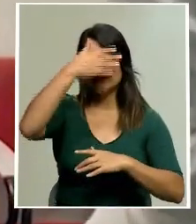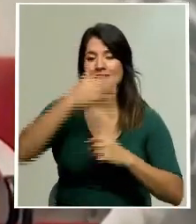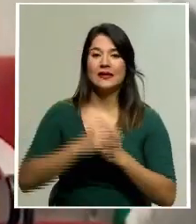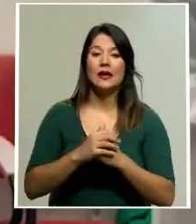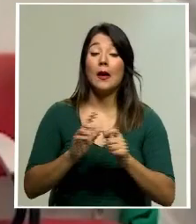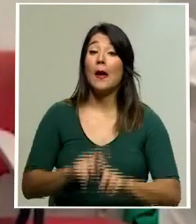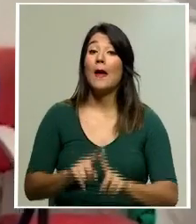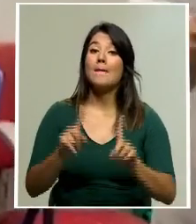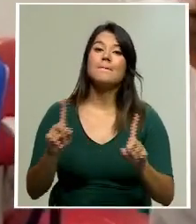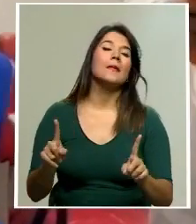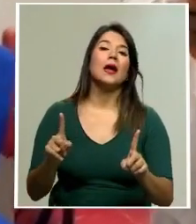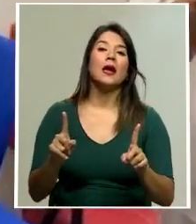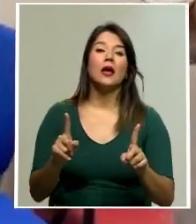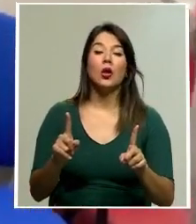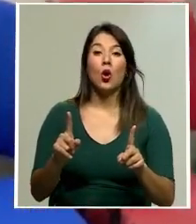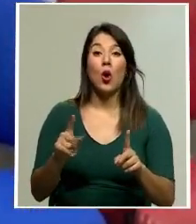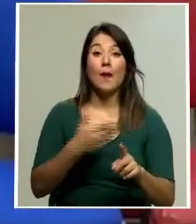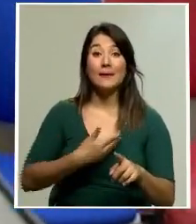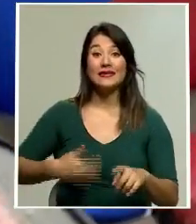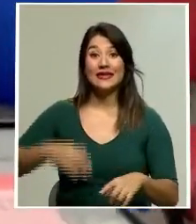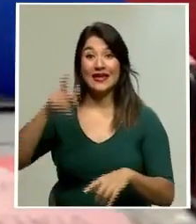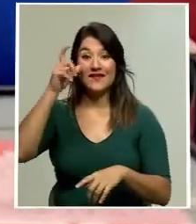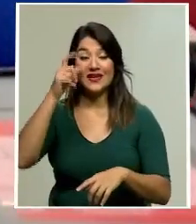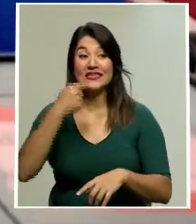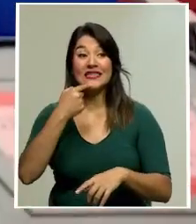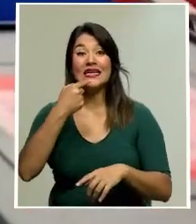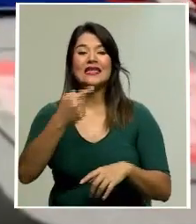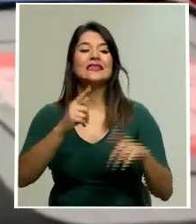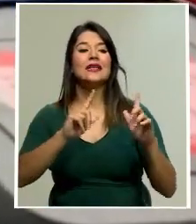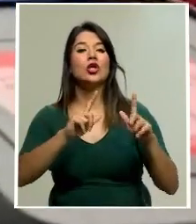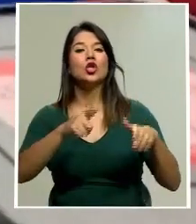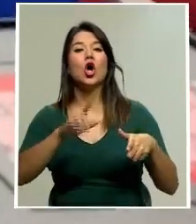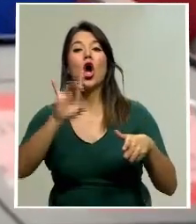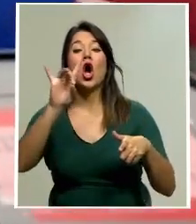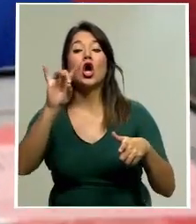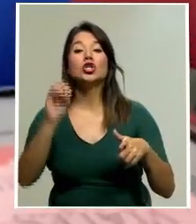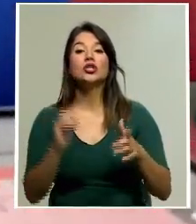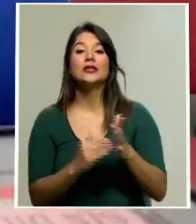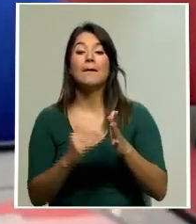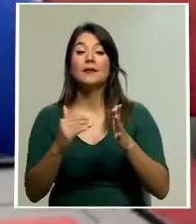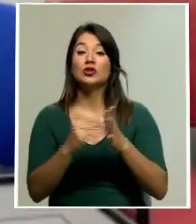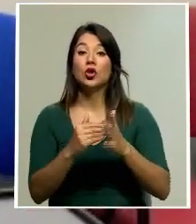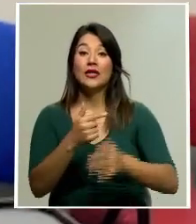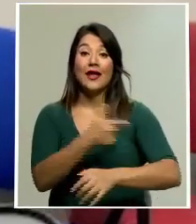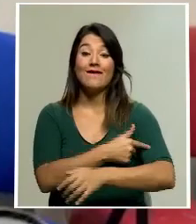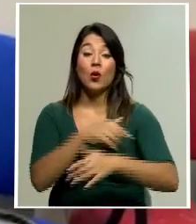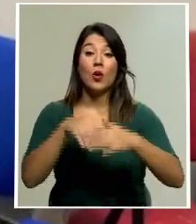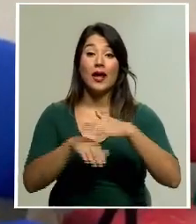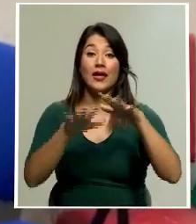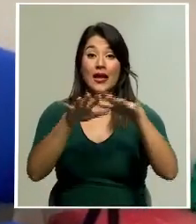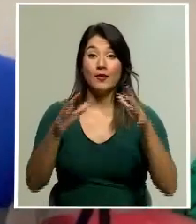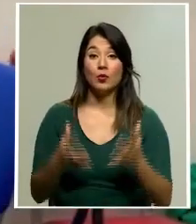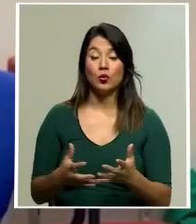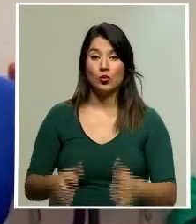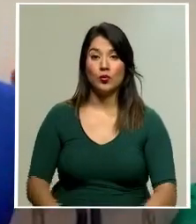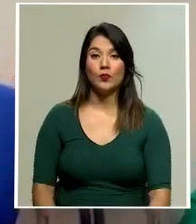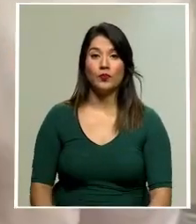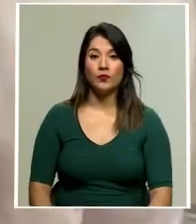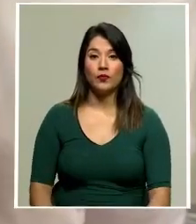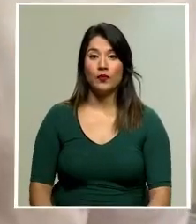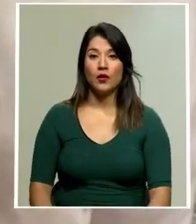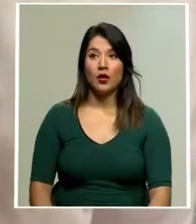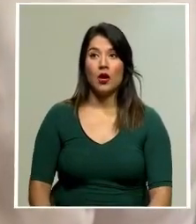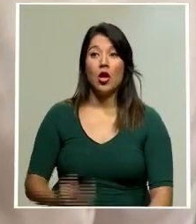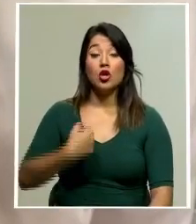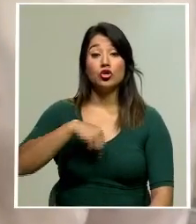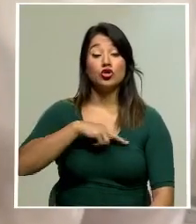No obstante, la administración de Biden anunció que en total donarían 80 millones de vacunas a nivel mundial. En nombre del gobierno